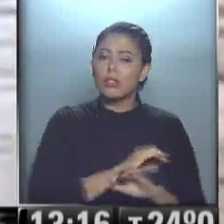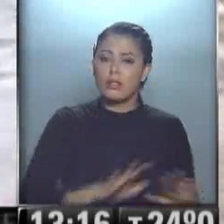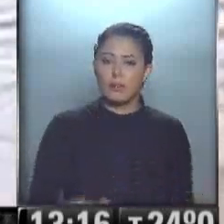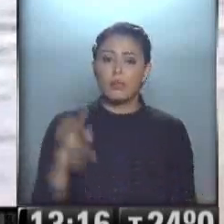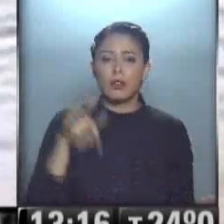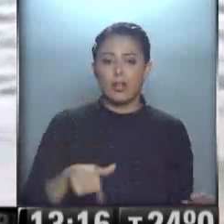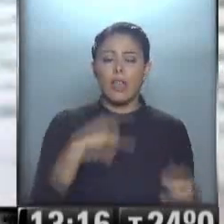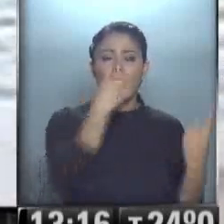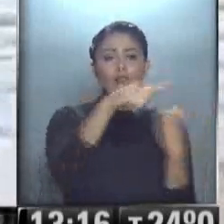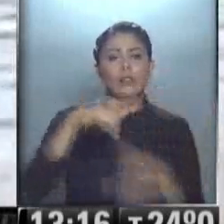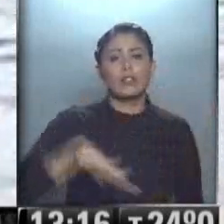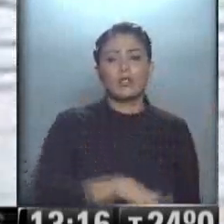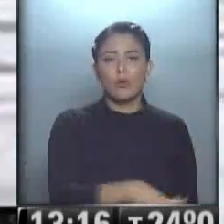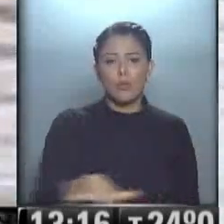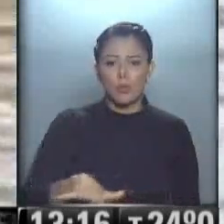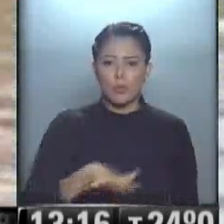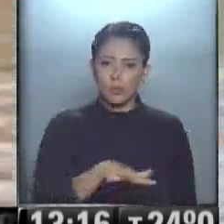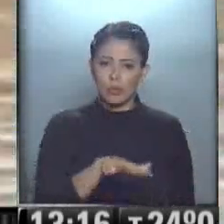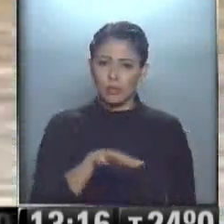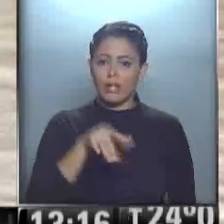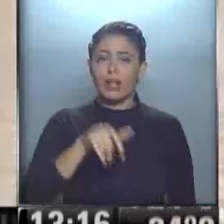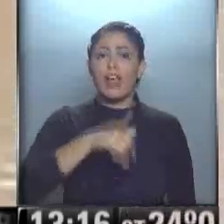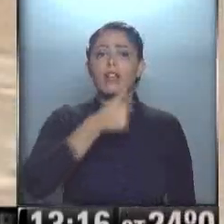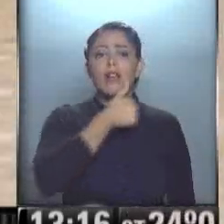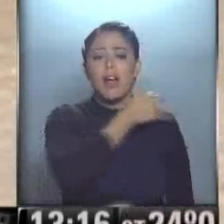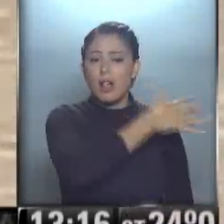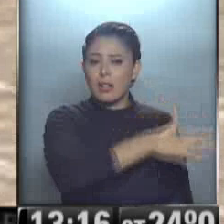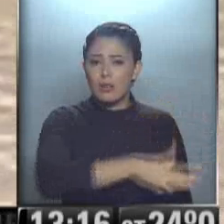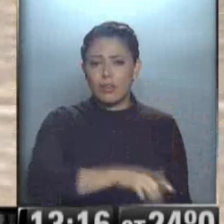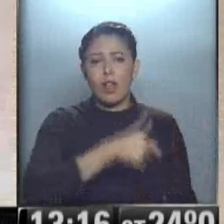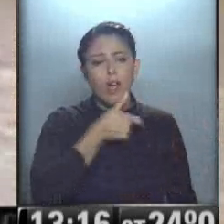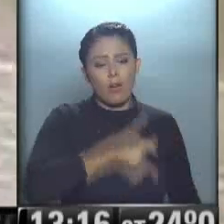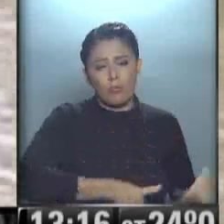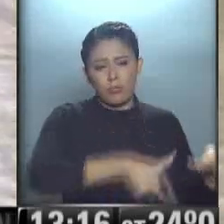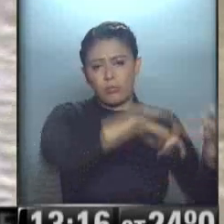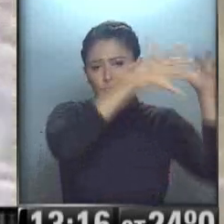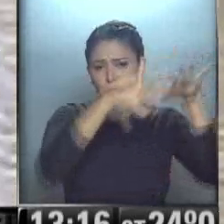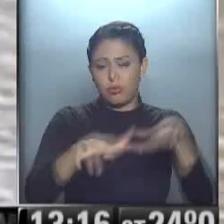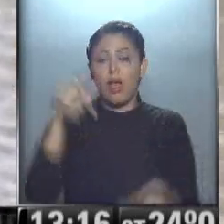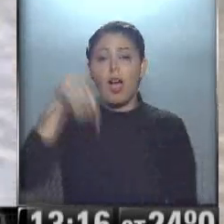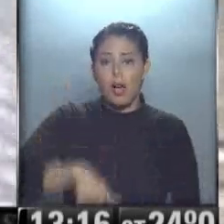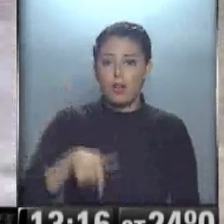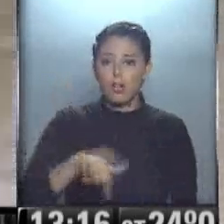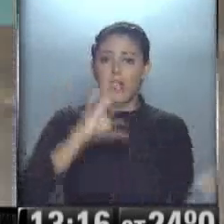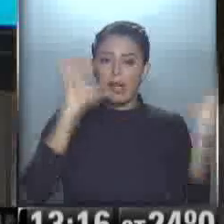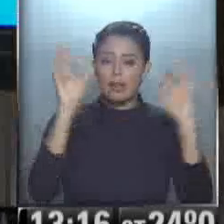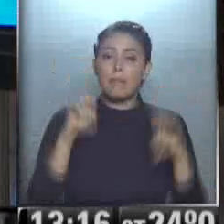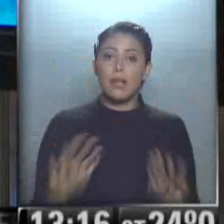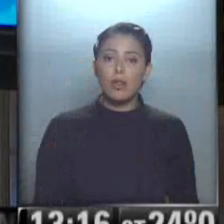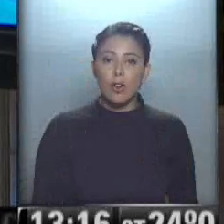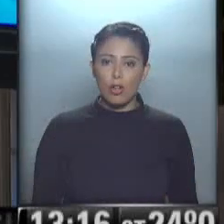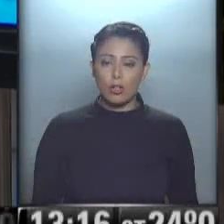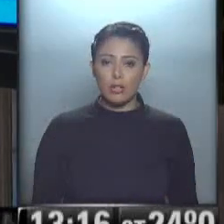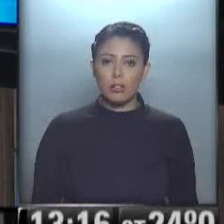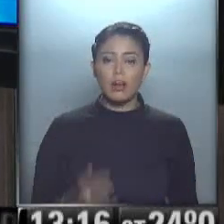vive en varios poblados de la provincia donde desbordaron los cauces de agua. En estos momentos, como les decía, el tiempo ha mejorado